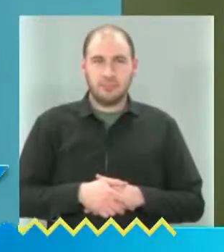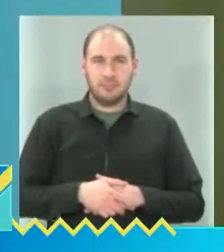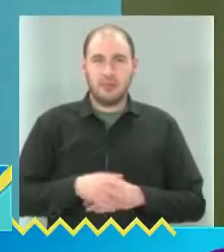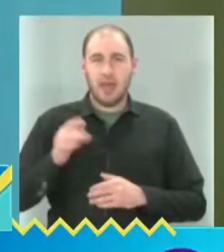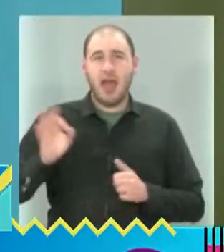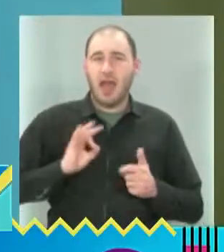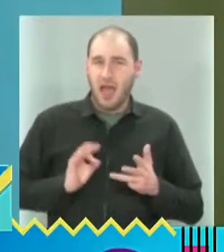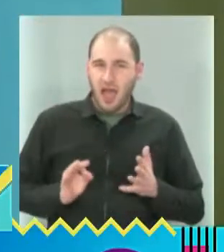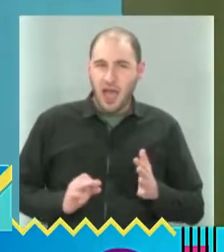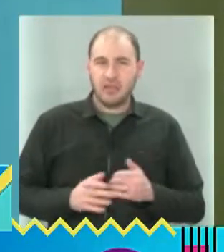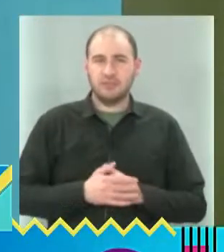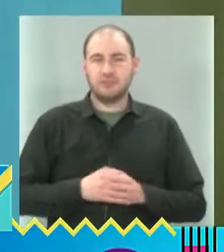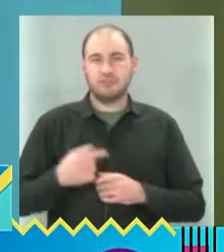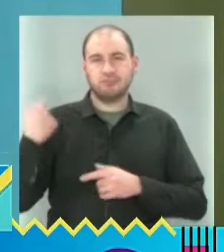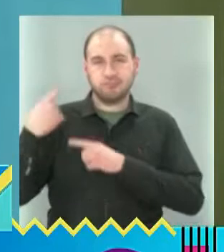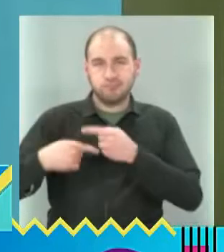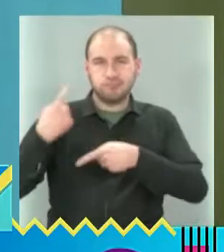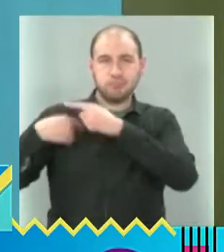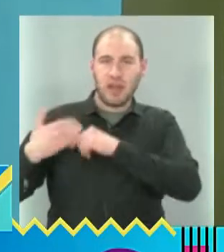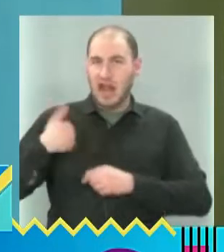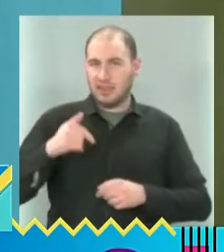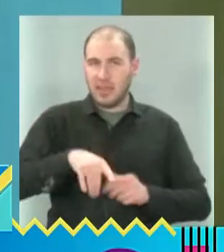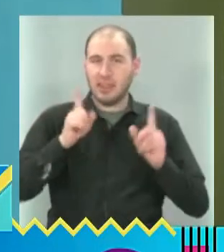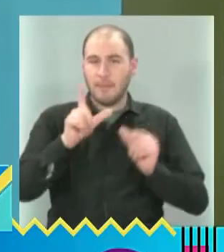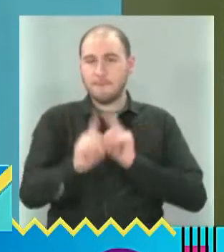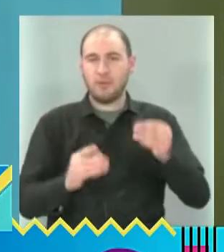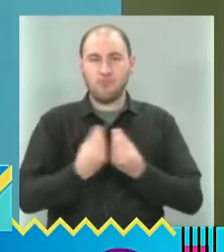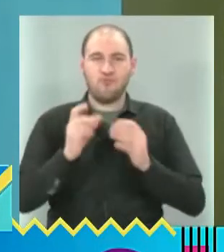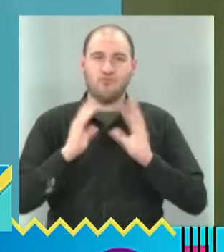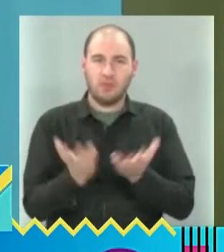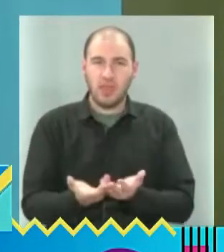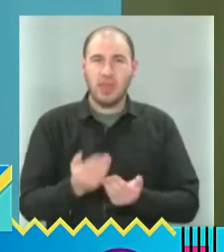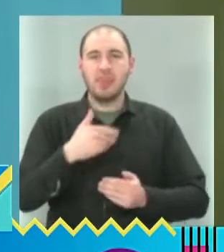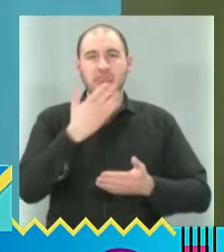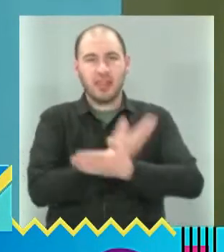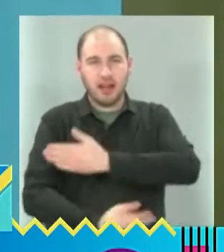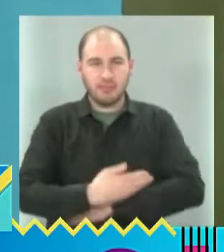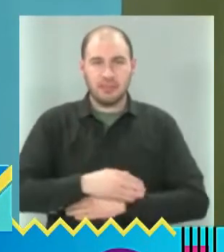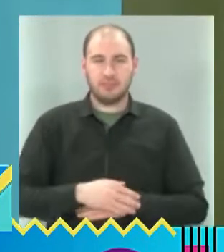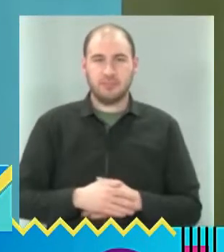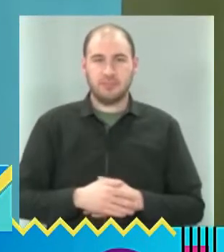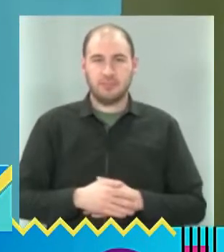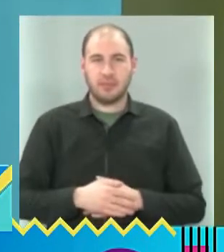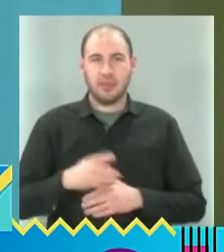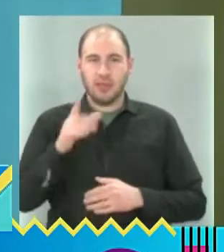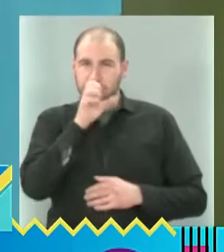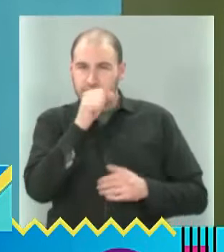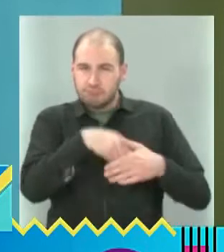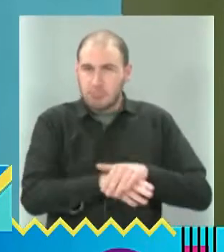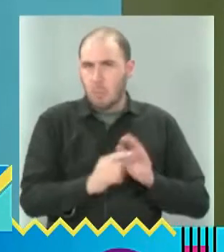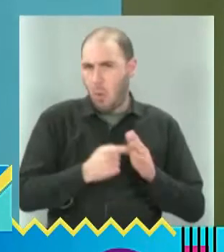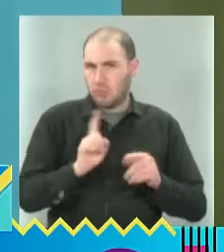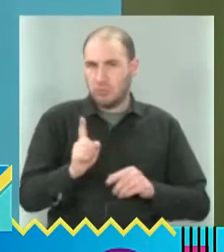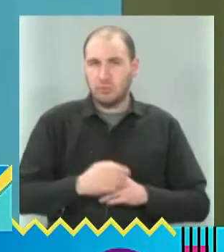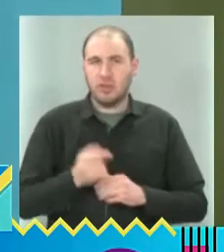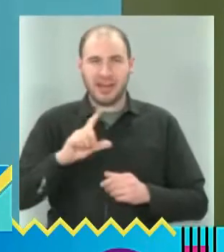Durante muchos años, a lo largo de la historia, tanto en nuestro país como en muchos países en el mundo, la discapacidad se ocultaba, no se